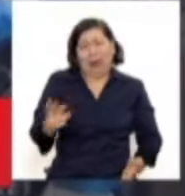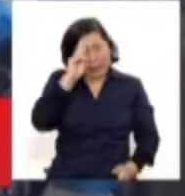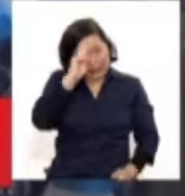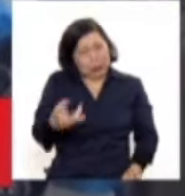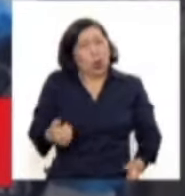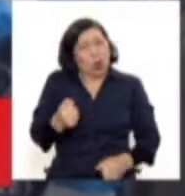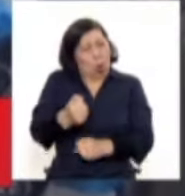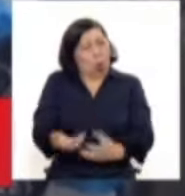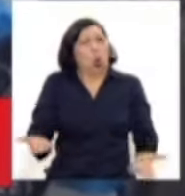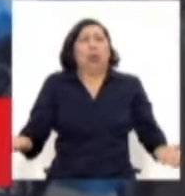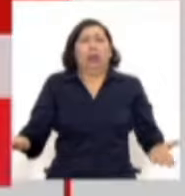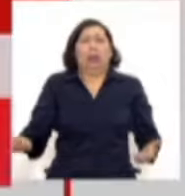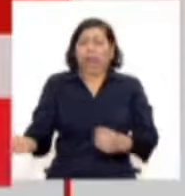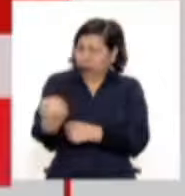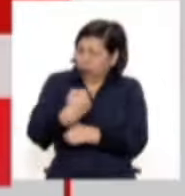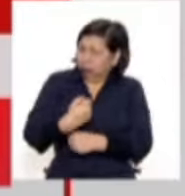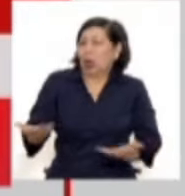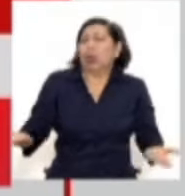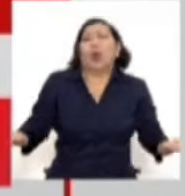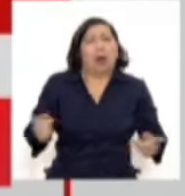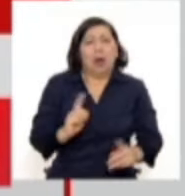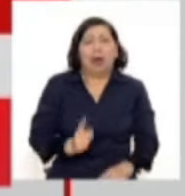va contra su abuso de autoridad.